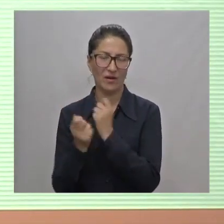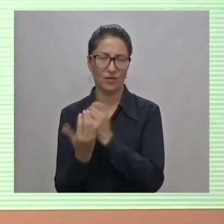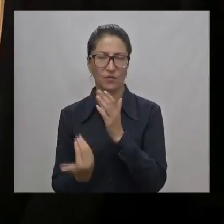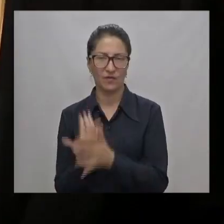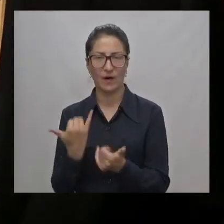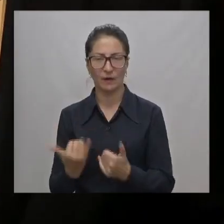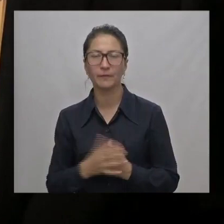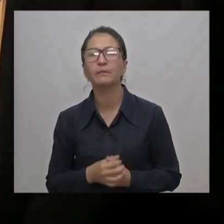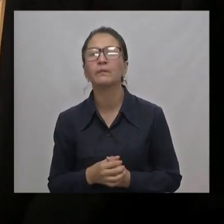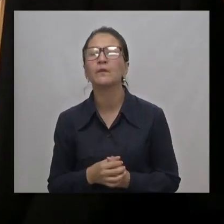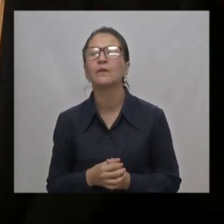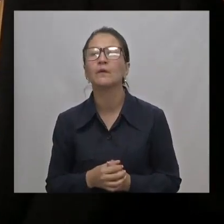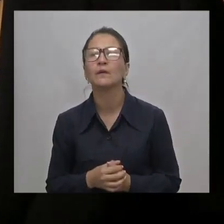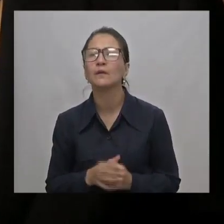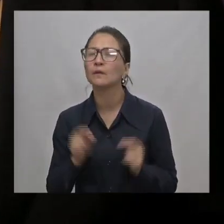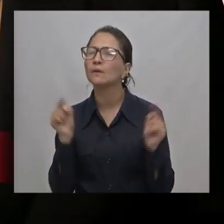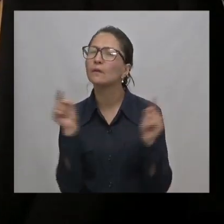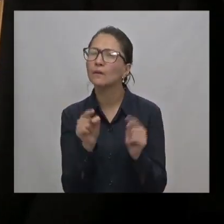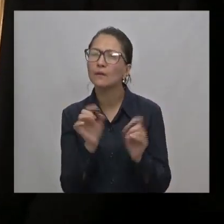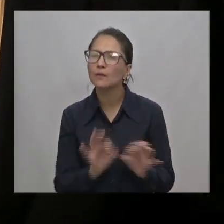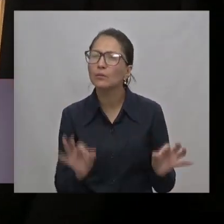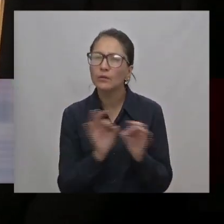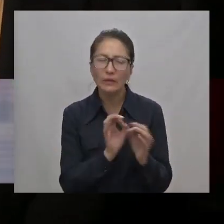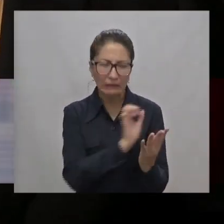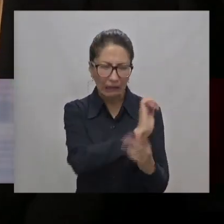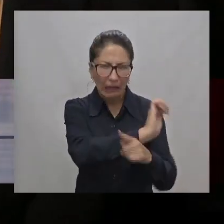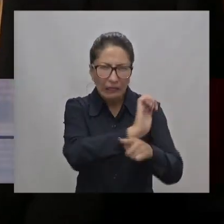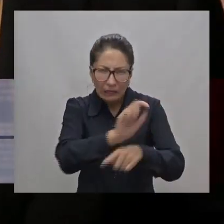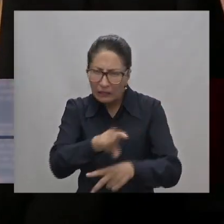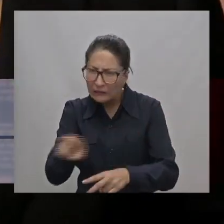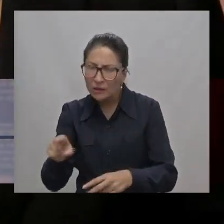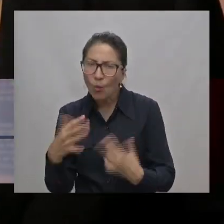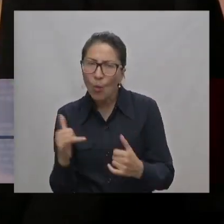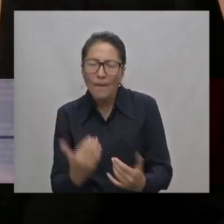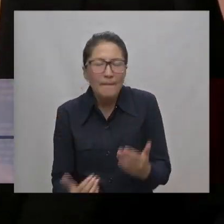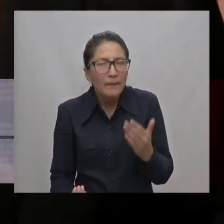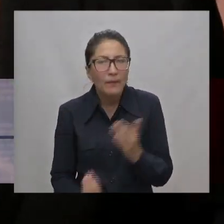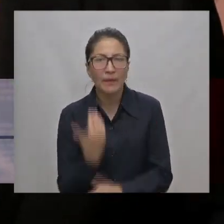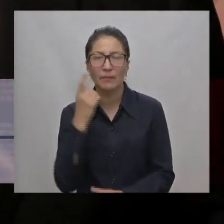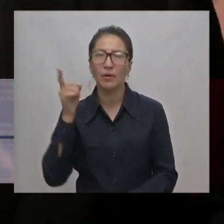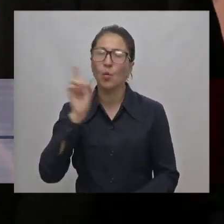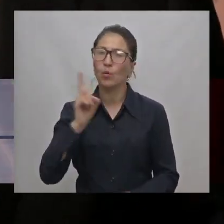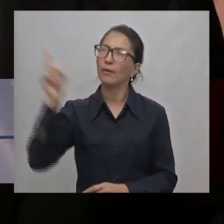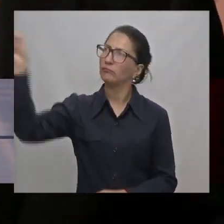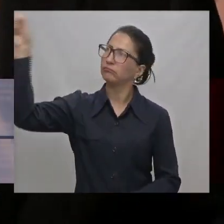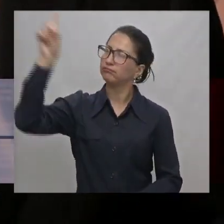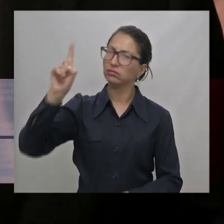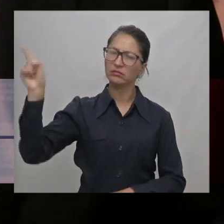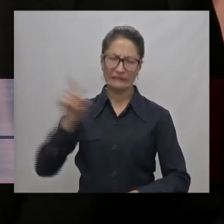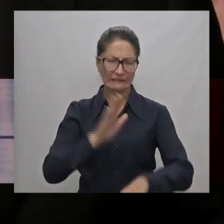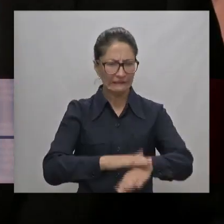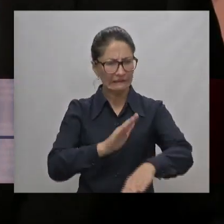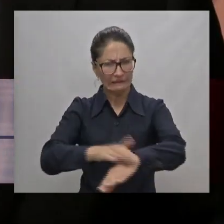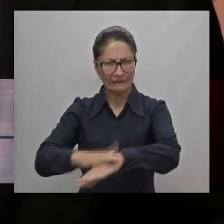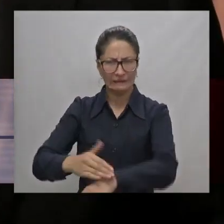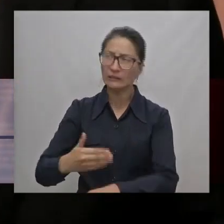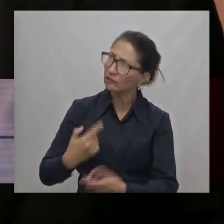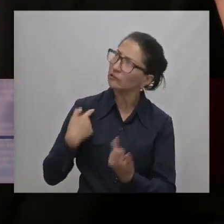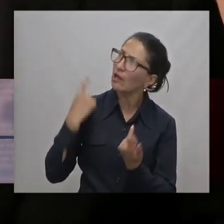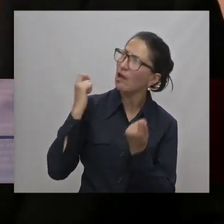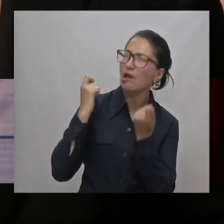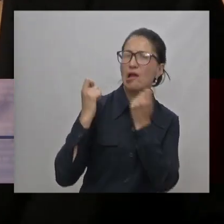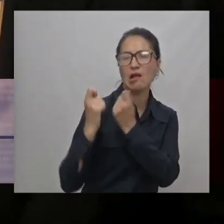Financiera. La importancia de ello es que estas entidades y las políticas adoptadas